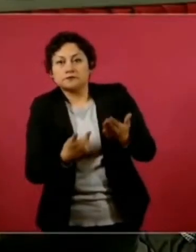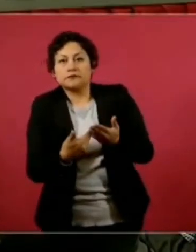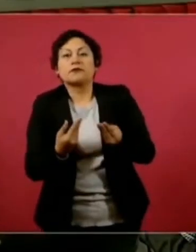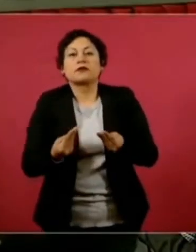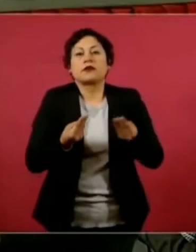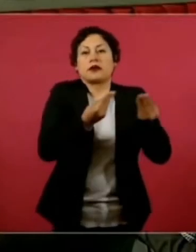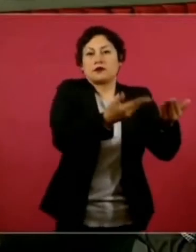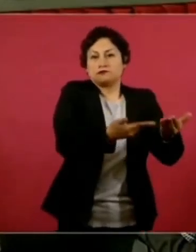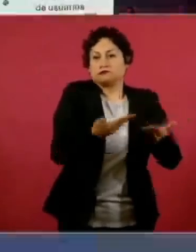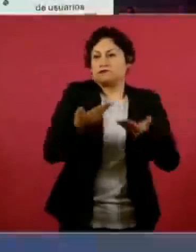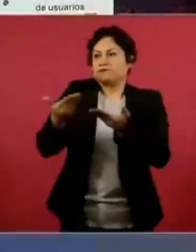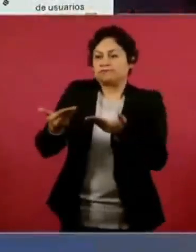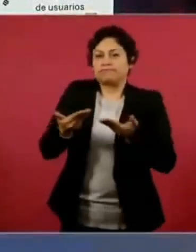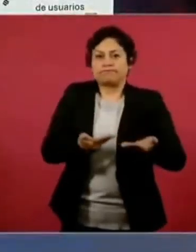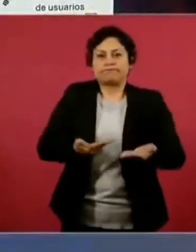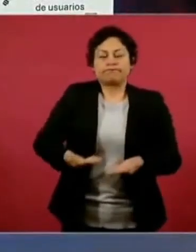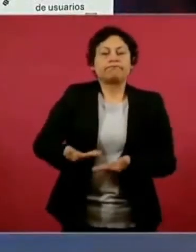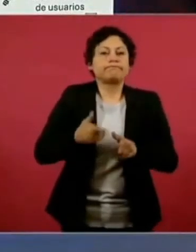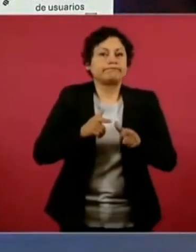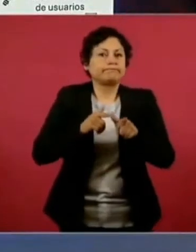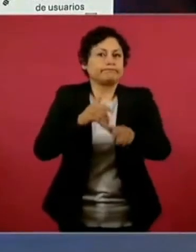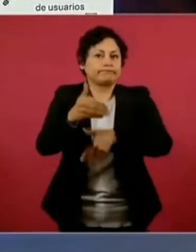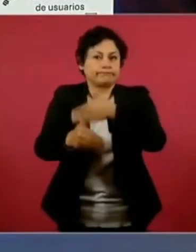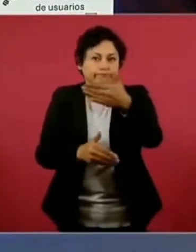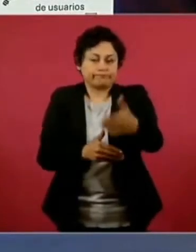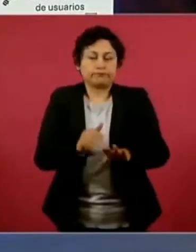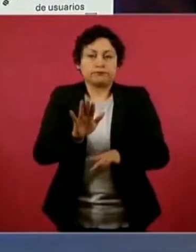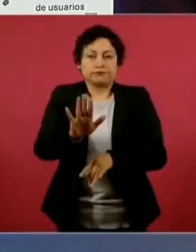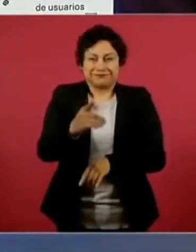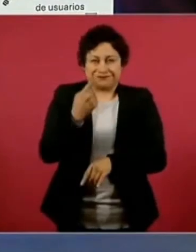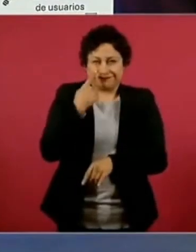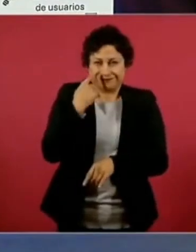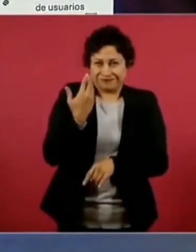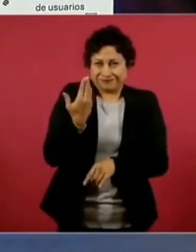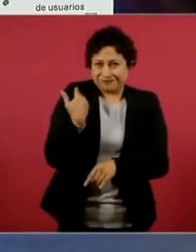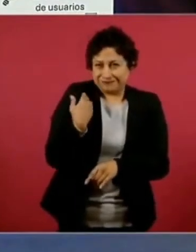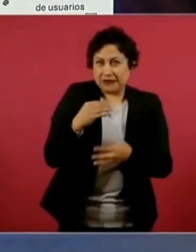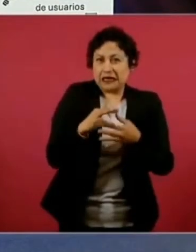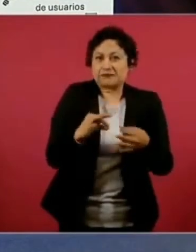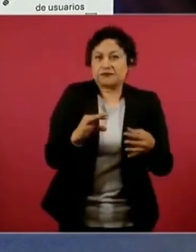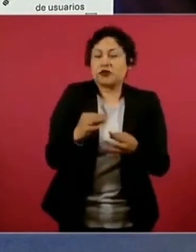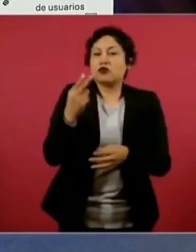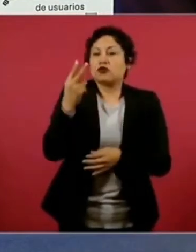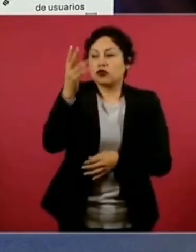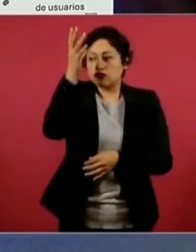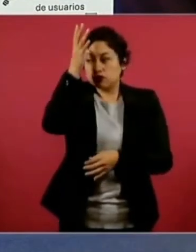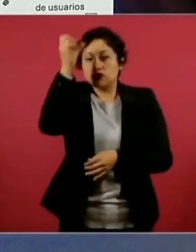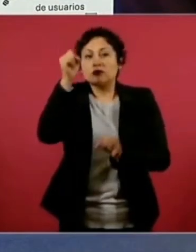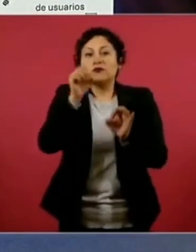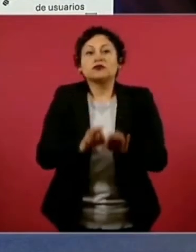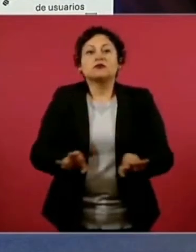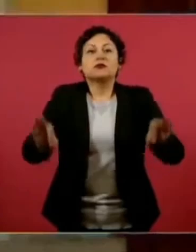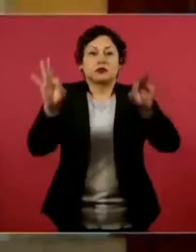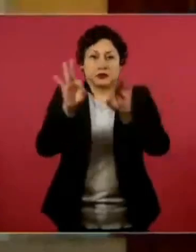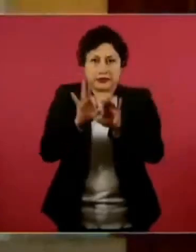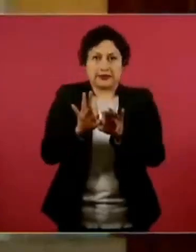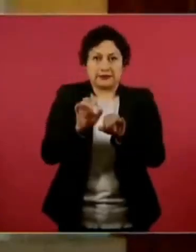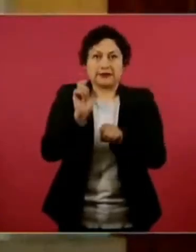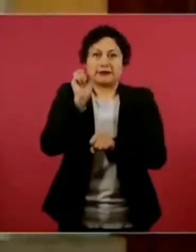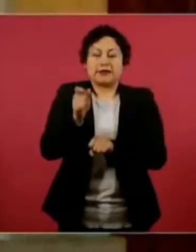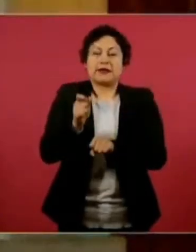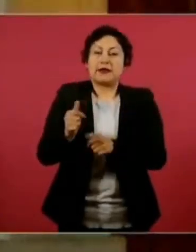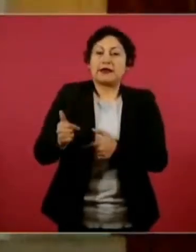Destacamos los dos conceptos importantes que mencionábamos previamente respecto de la situación de penetración irrestricta de